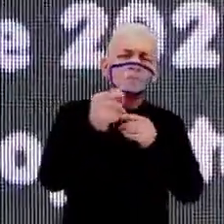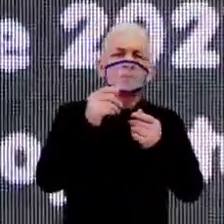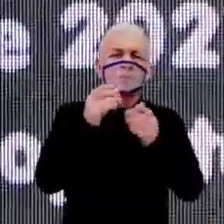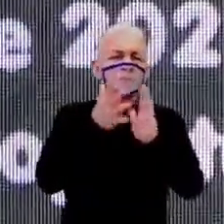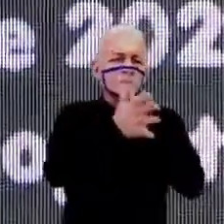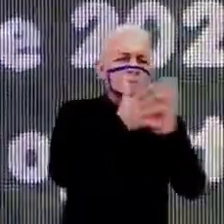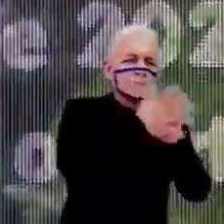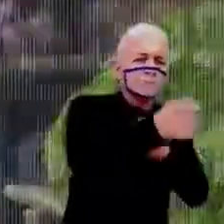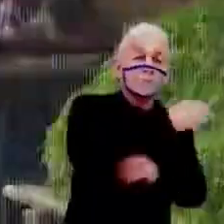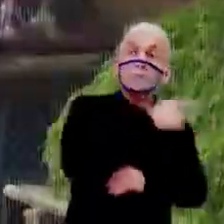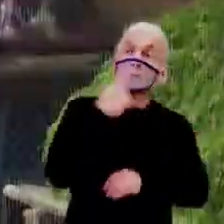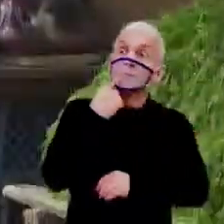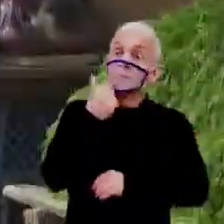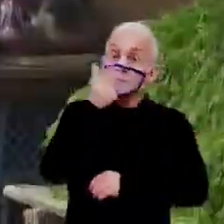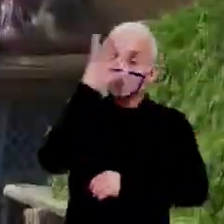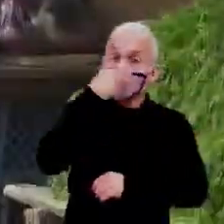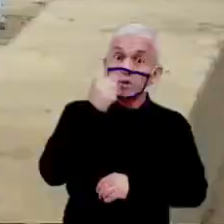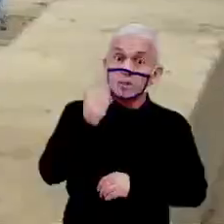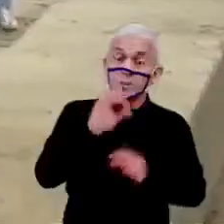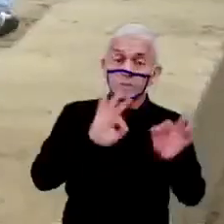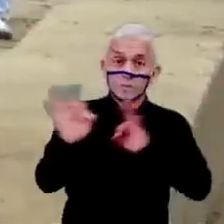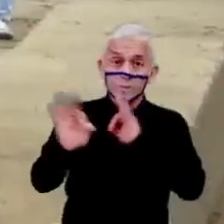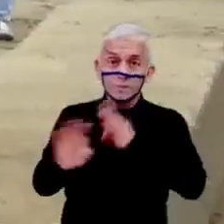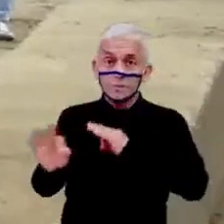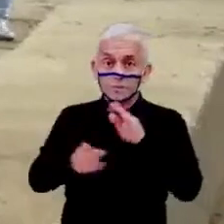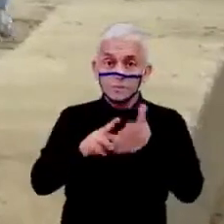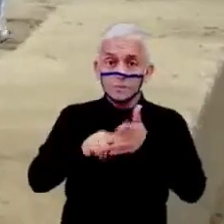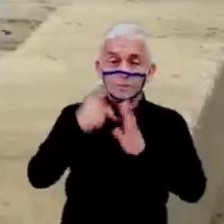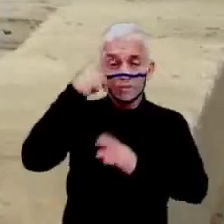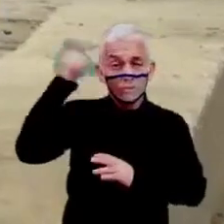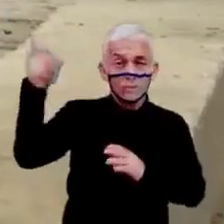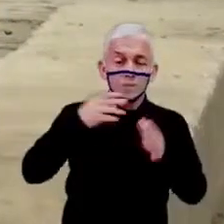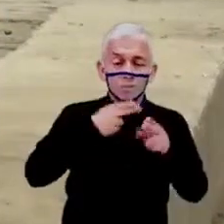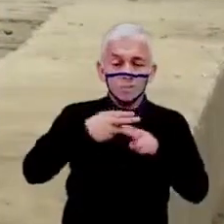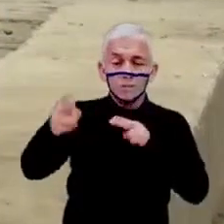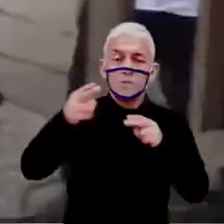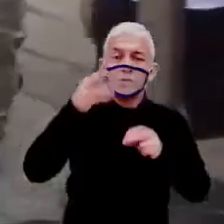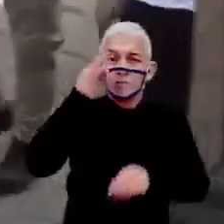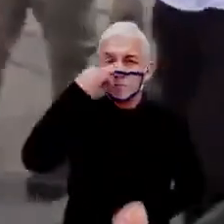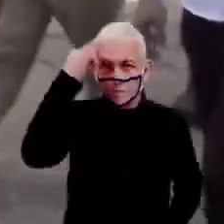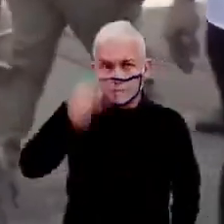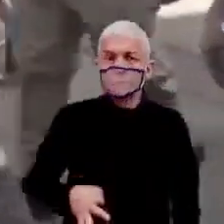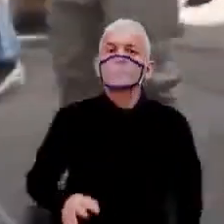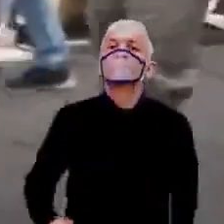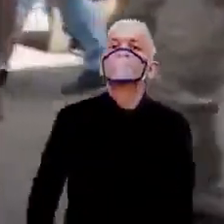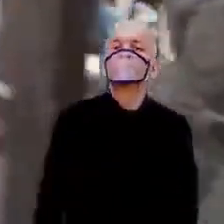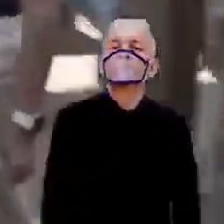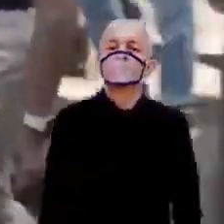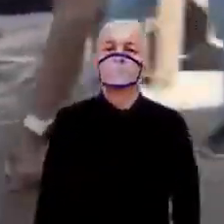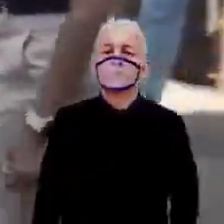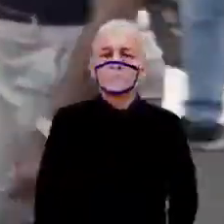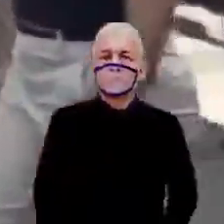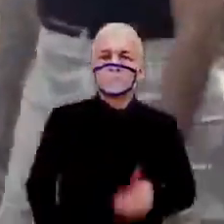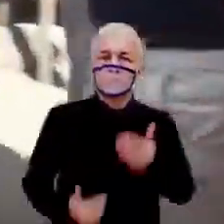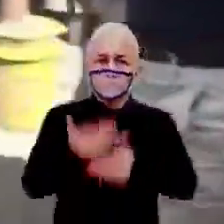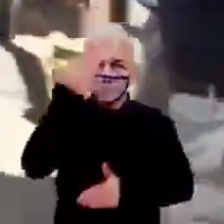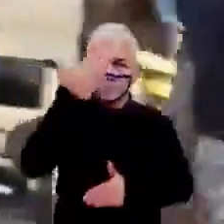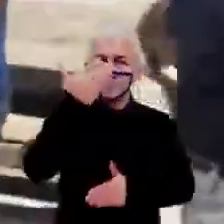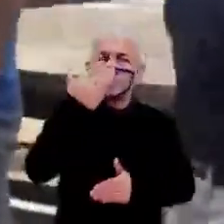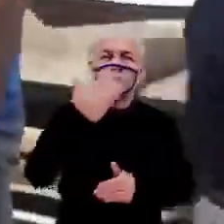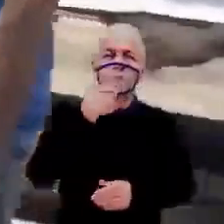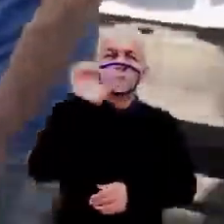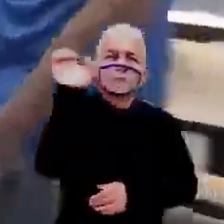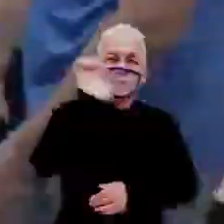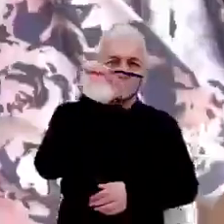socializamos es lo que nos llena de fuerza para seguir trabajando por este sueño que pronto va a comenzar a ser una realidad. Arrancamos